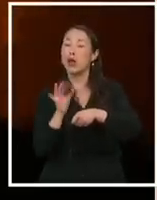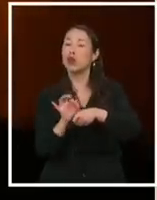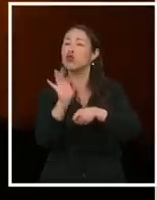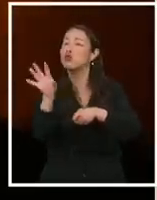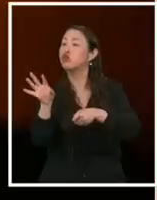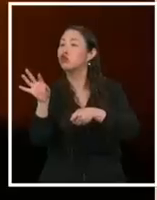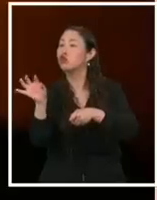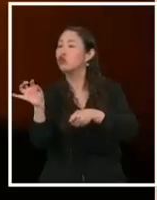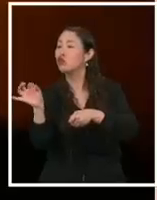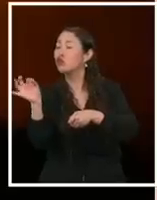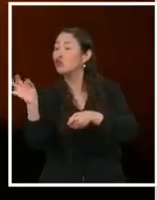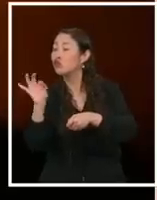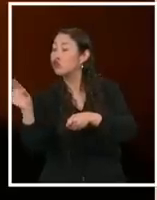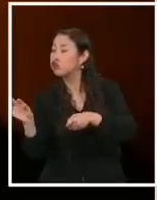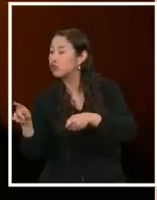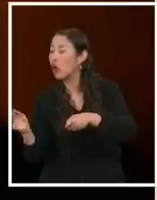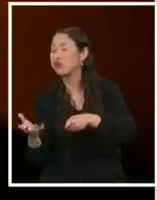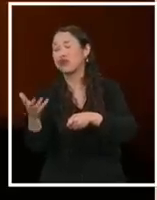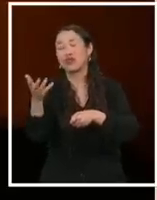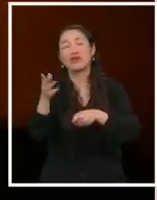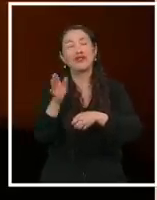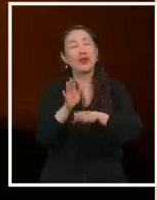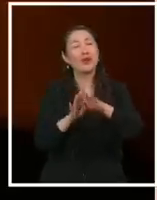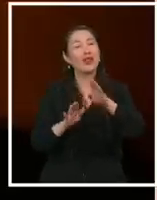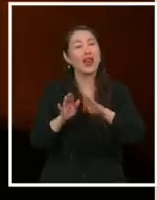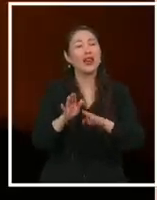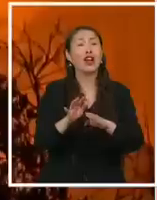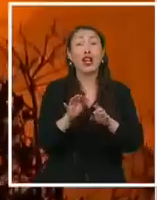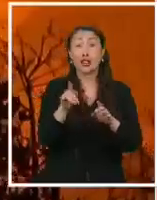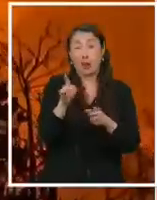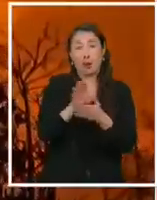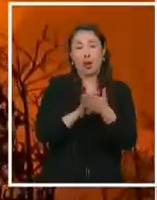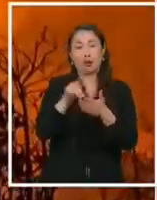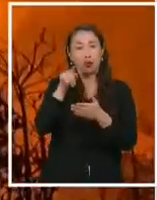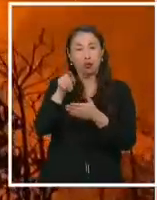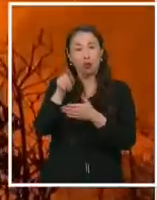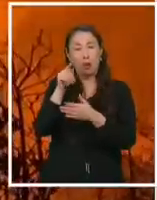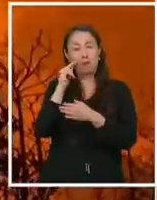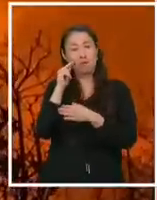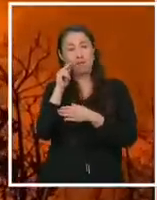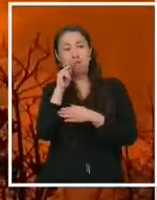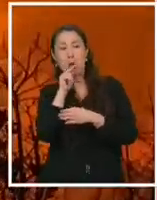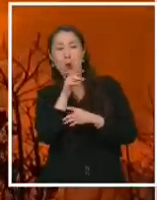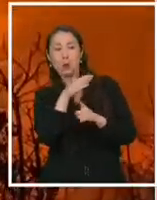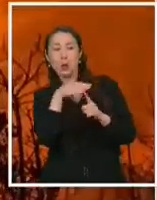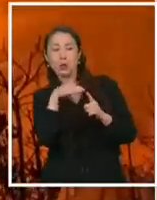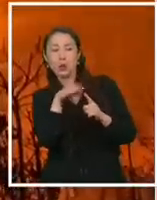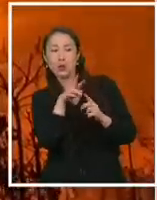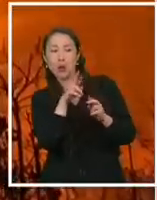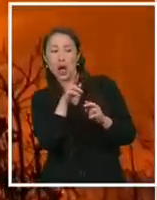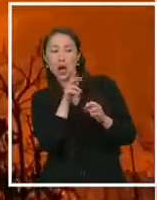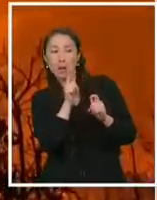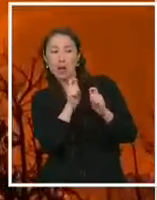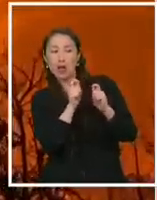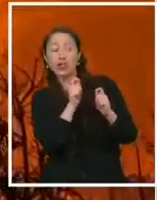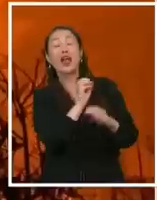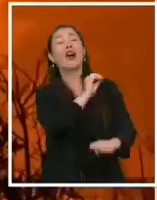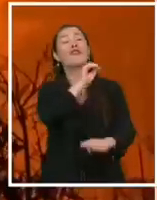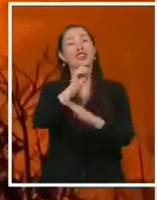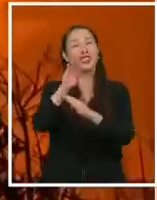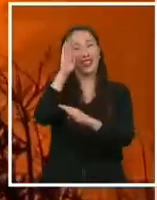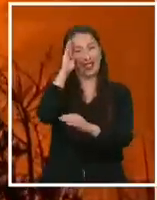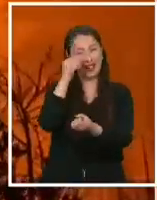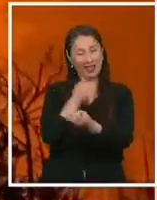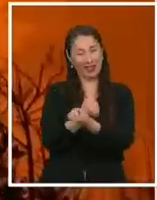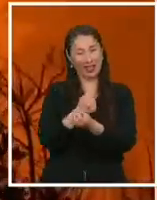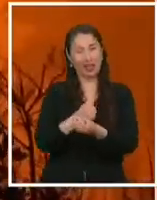cuando usted vea alguna actitud sospechosa, avísenos inmediatamente, avise a Carabineros. Solo una última pregunta: ¿este incendio tiene